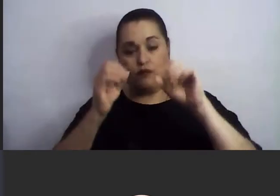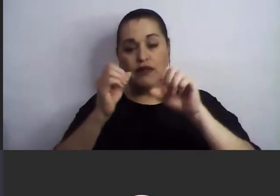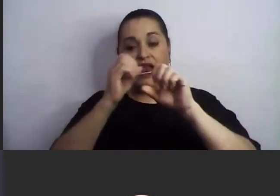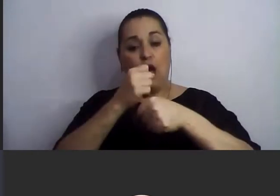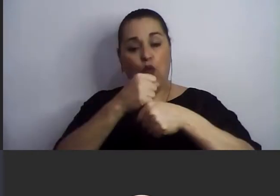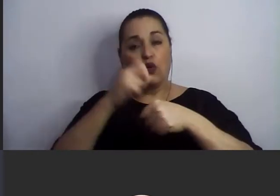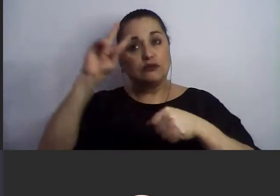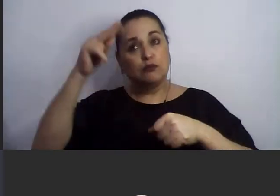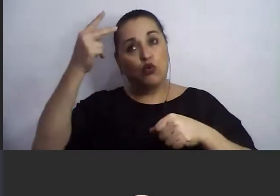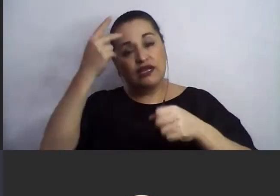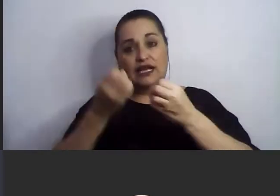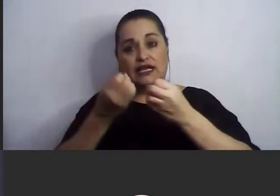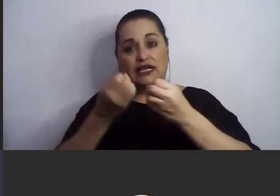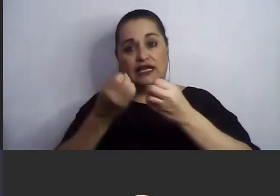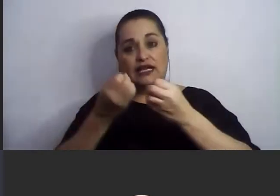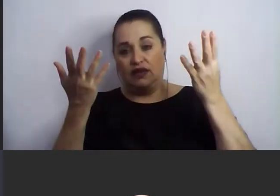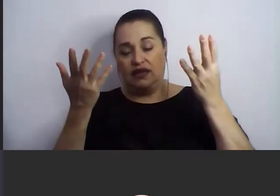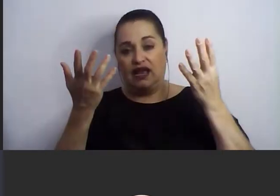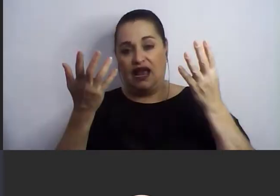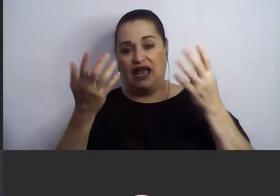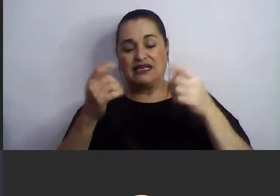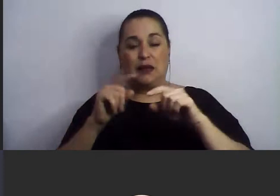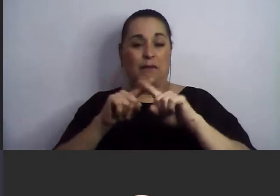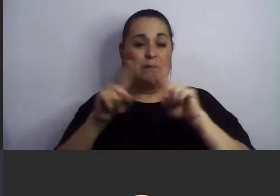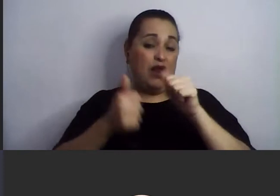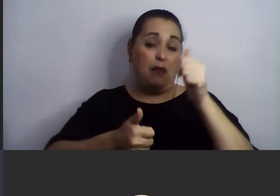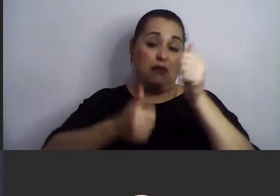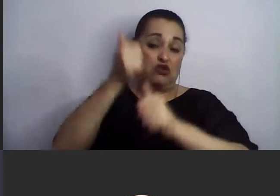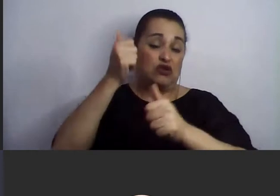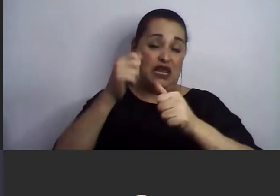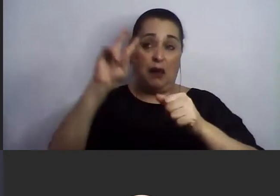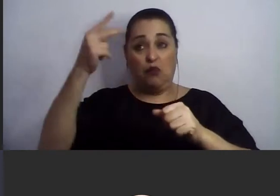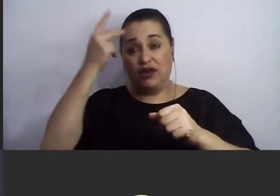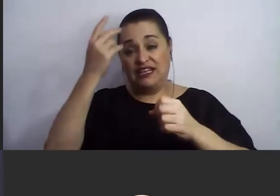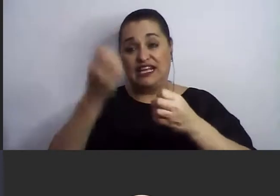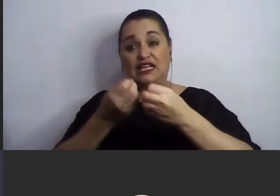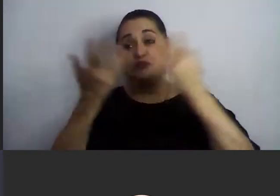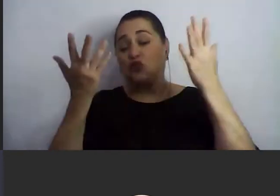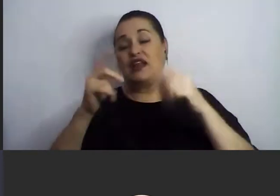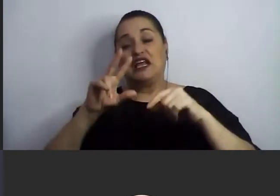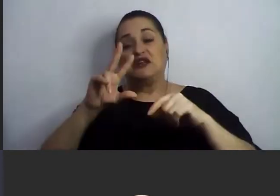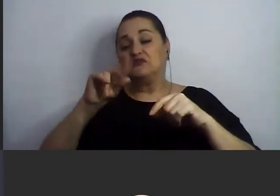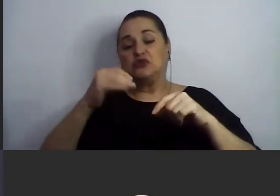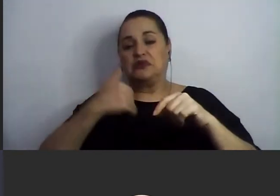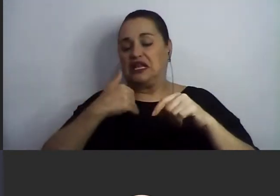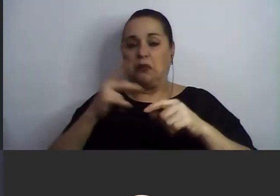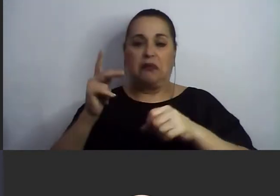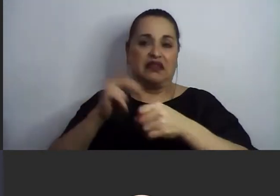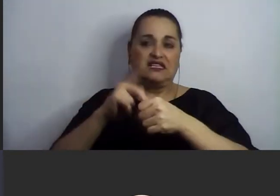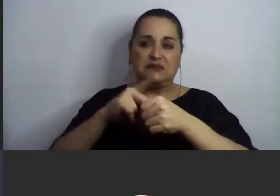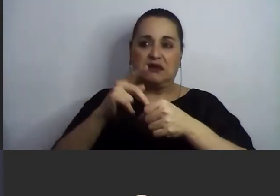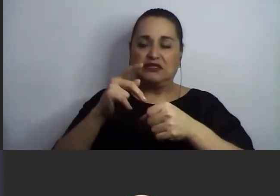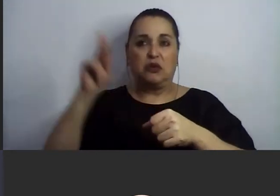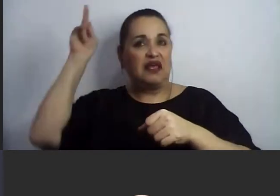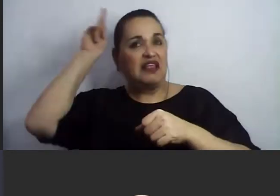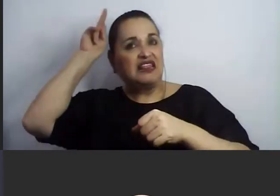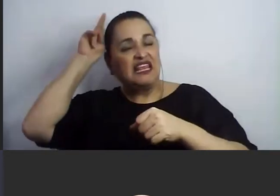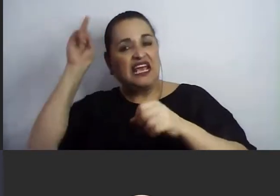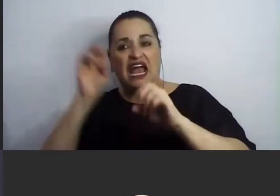políticas públicas aunque la inmensa mayoría de las políticas públicas no ha tenido una participación indígena ni tiene la